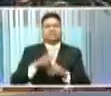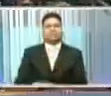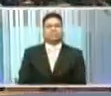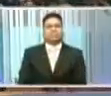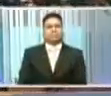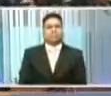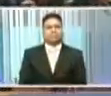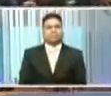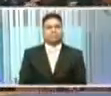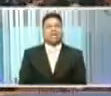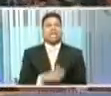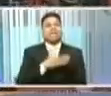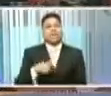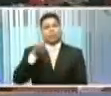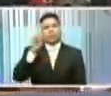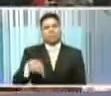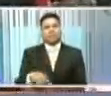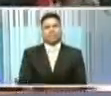Y quiero también,